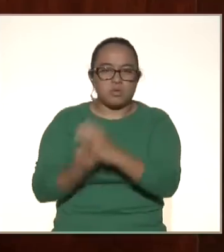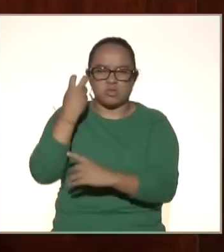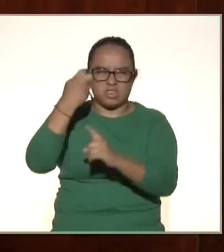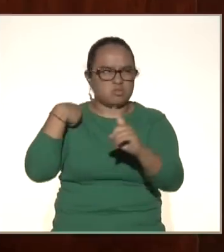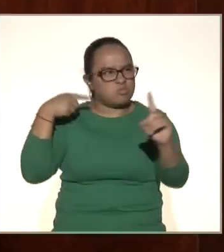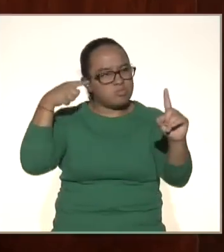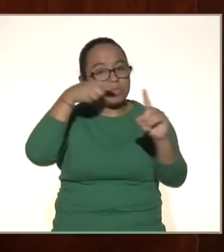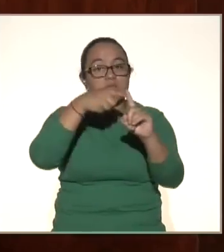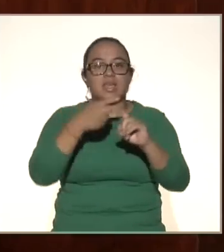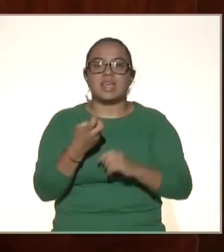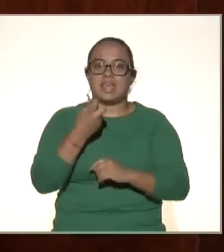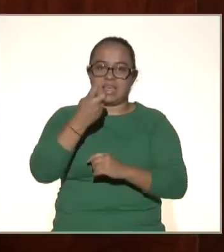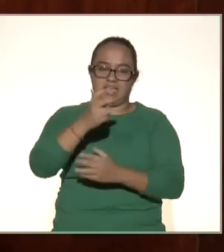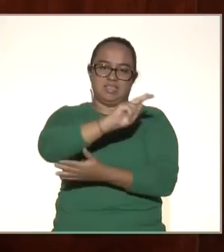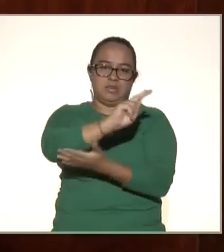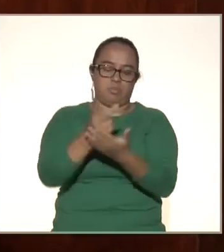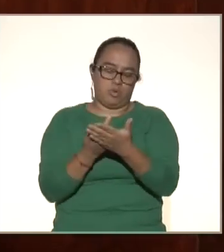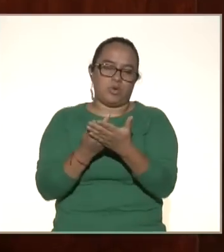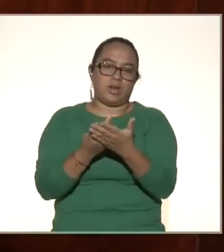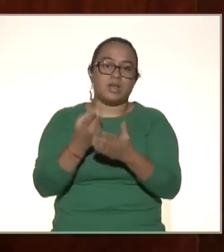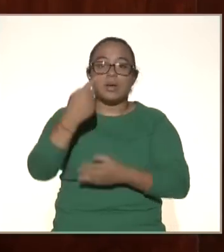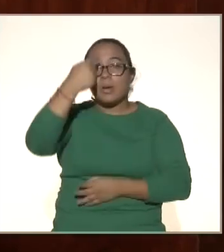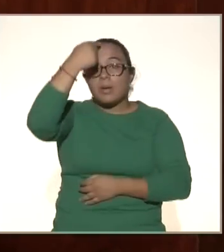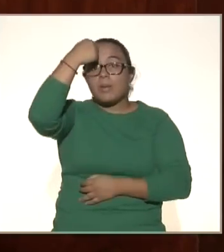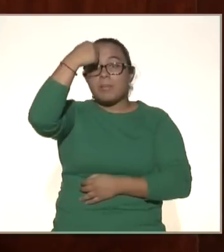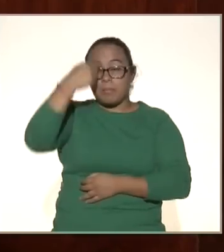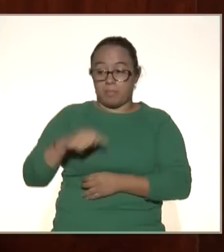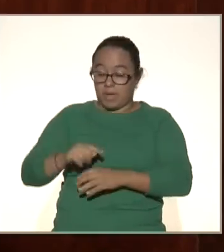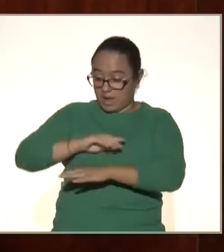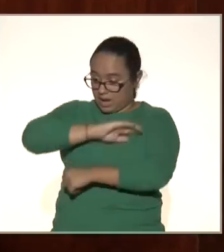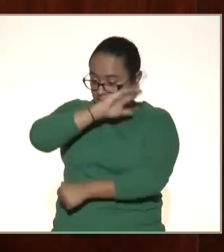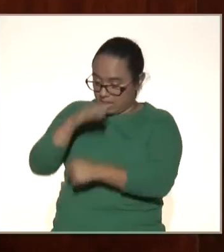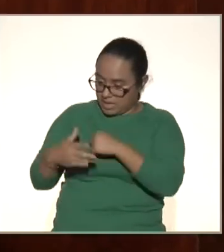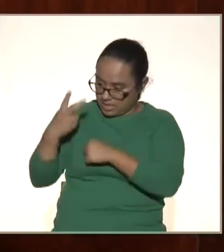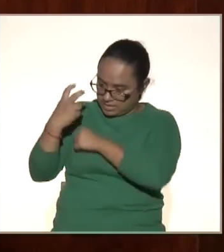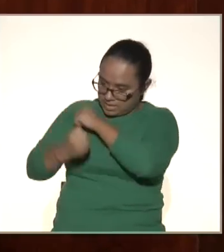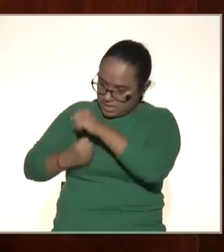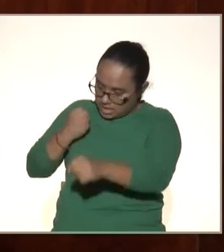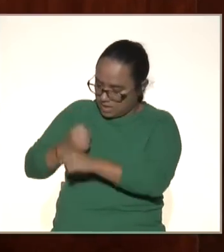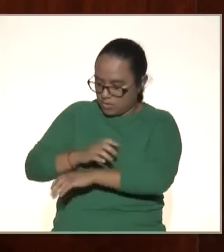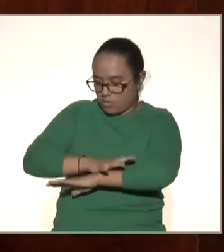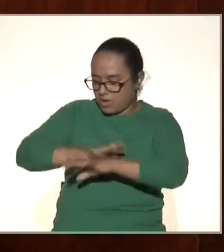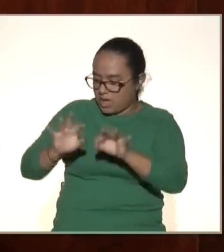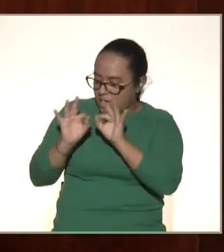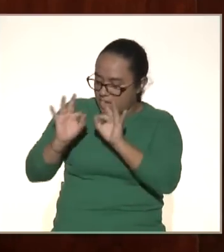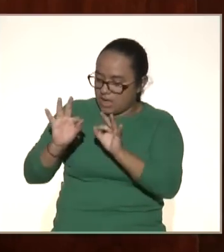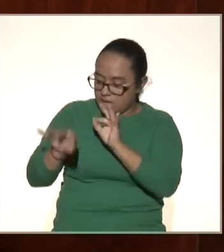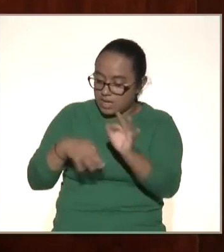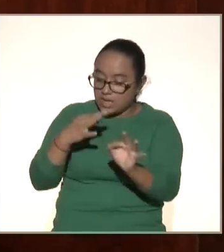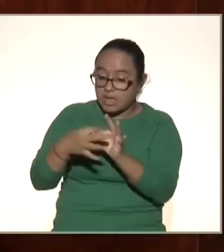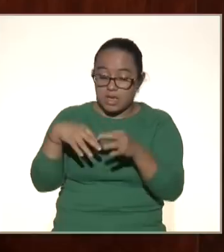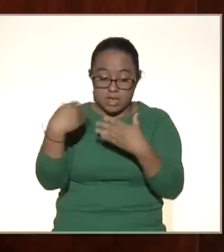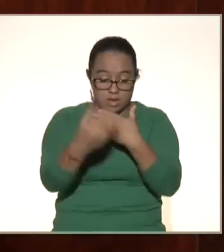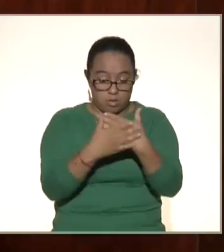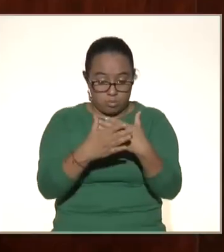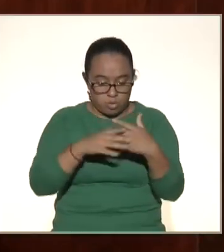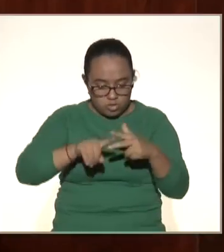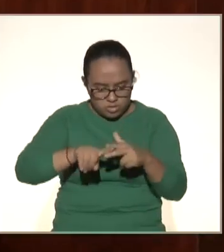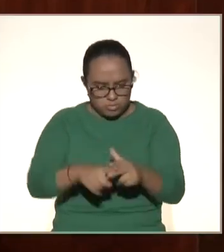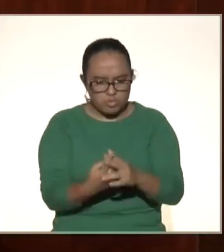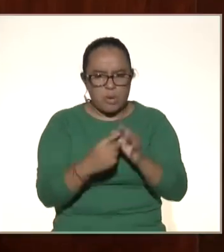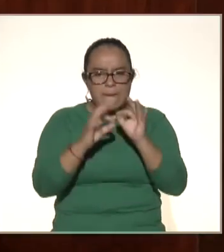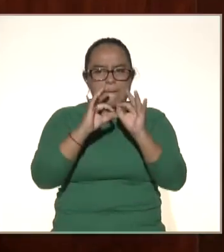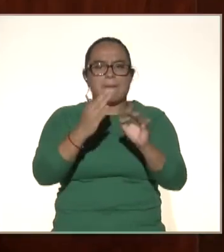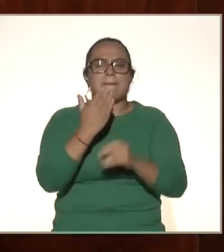eso es este programa, para poder cerrar bien este ciclo, este año que pasó, e iniciar de manera adecuada